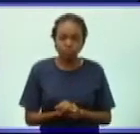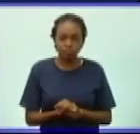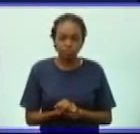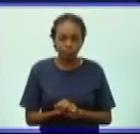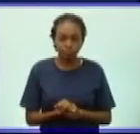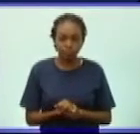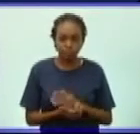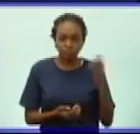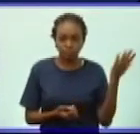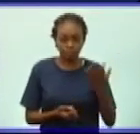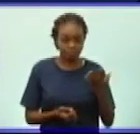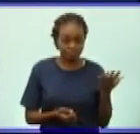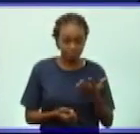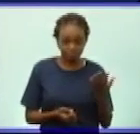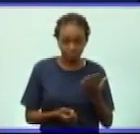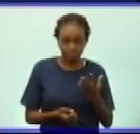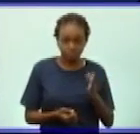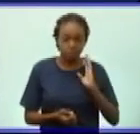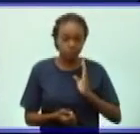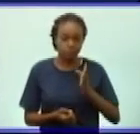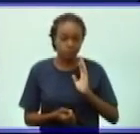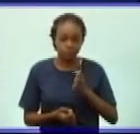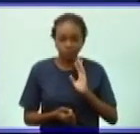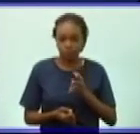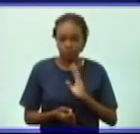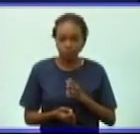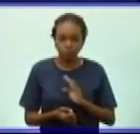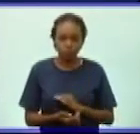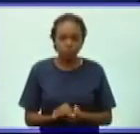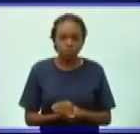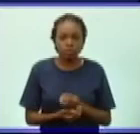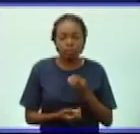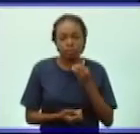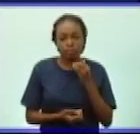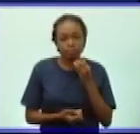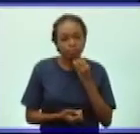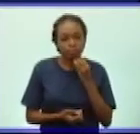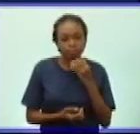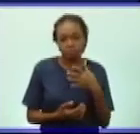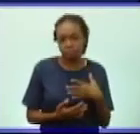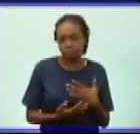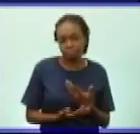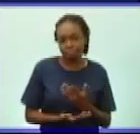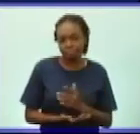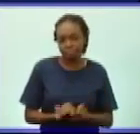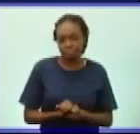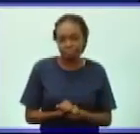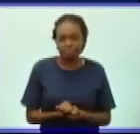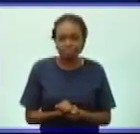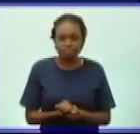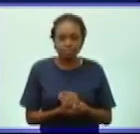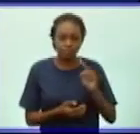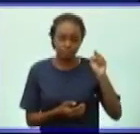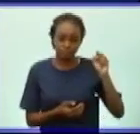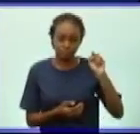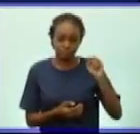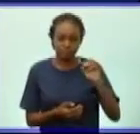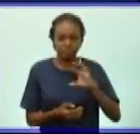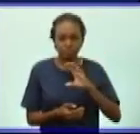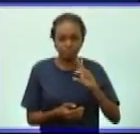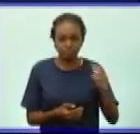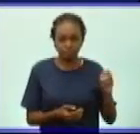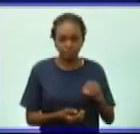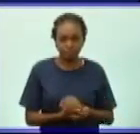de velocidad constante puede ser descrito con esta ecuación,